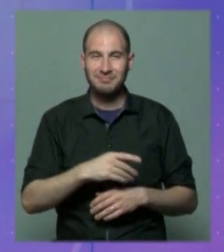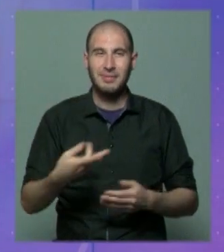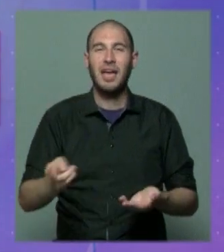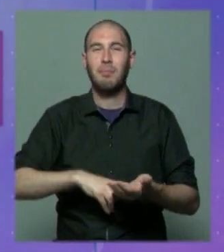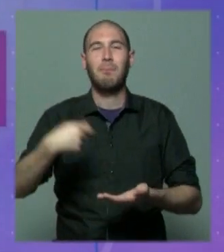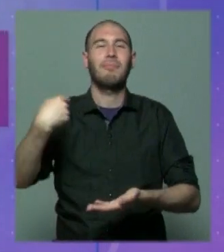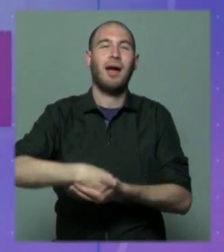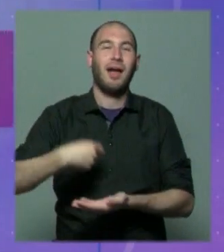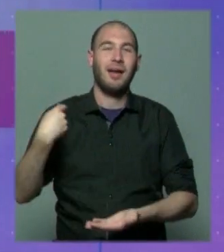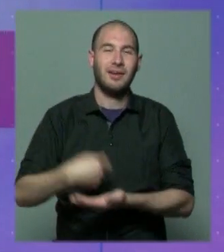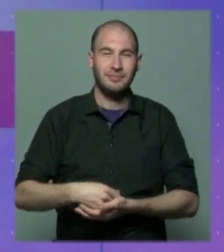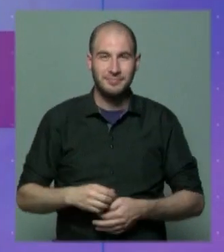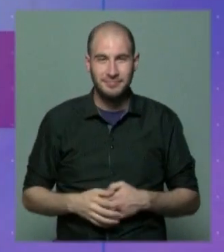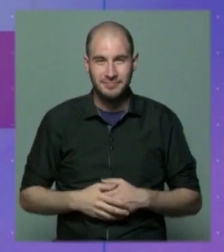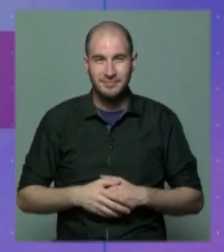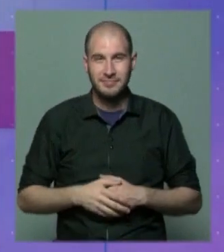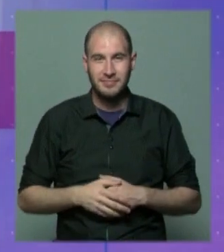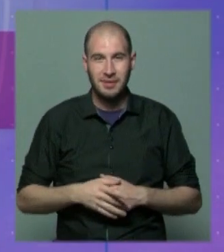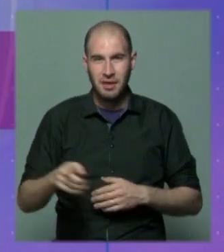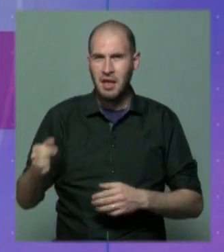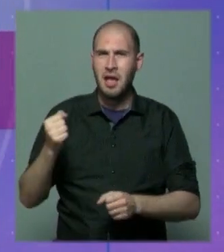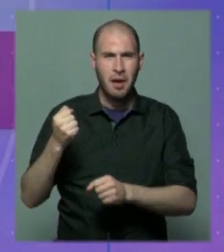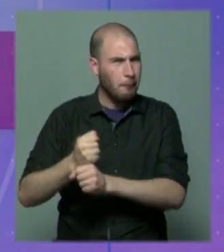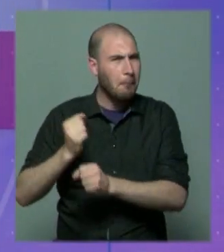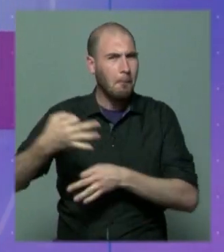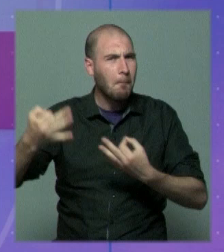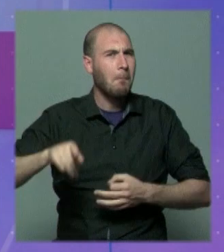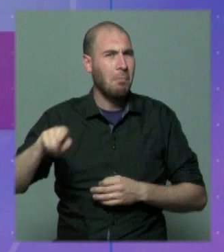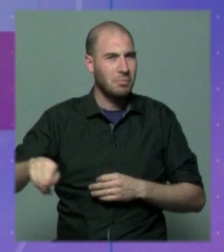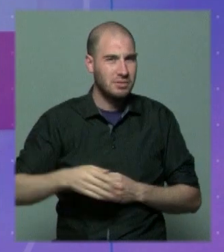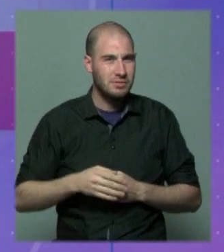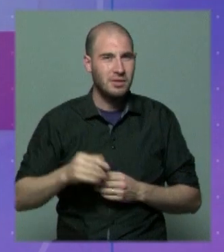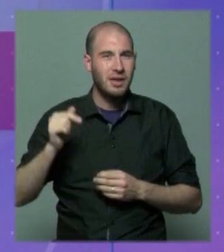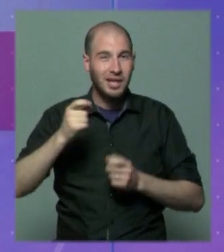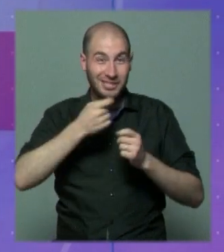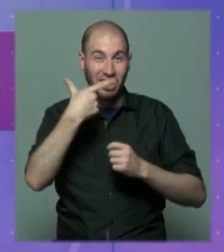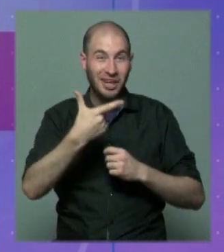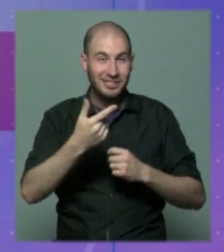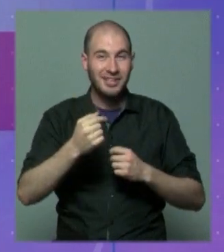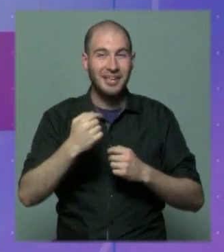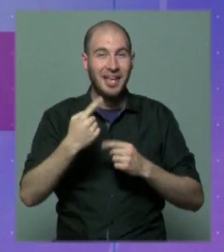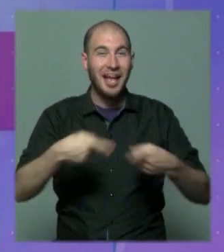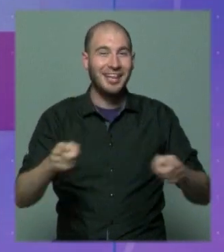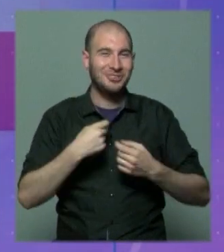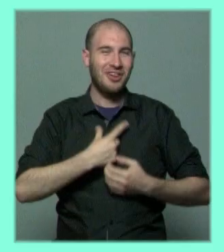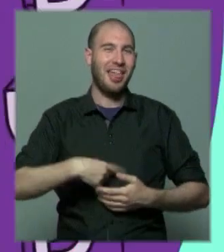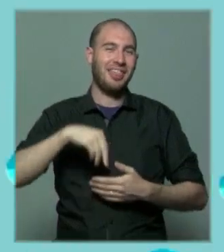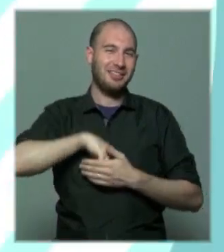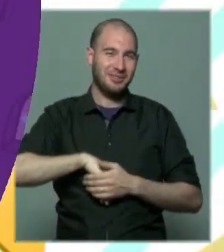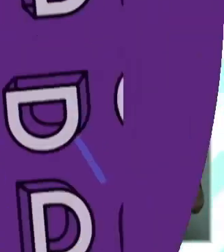Bueno, páguenme dinero. Un excelente empleado, Smithers. Una sonrisa en los labios y una canción en el